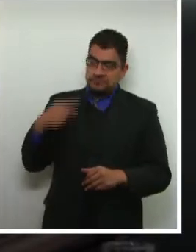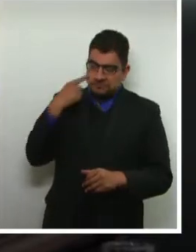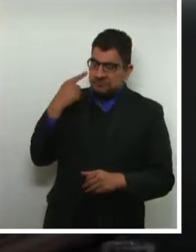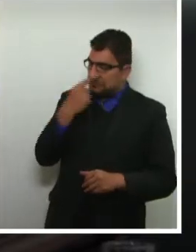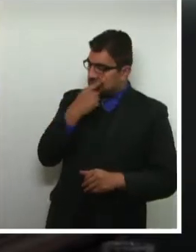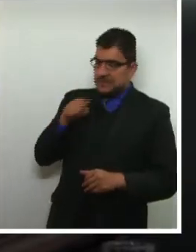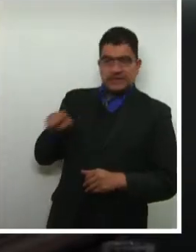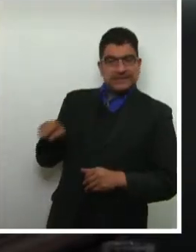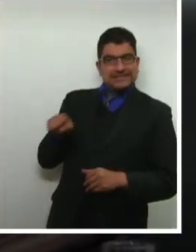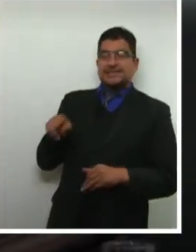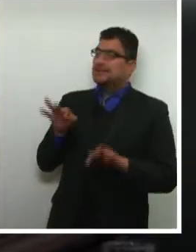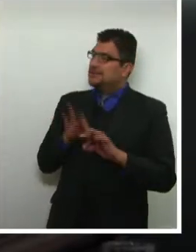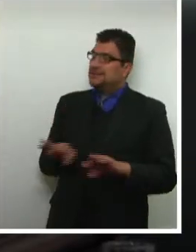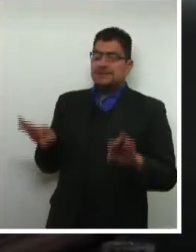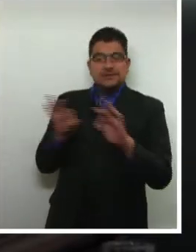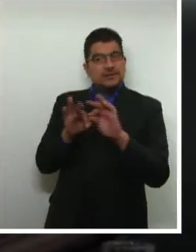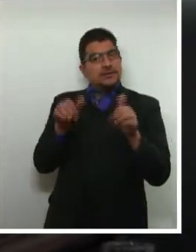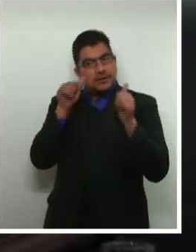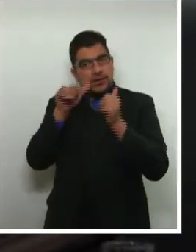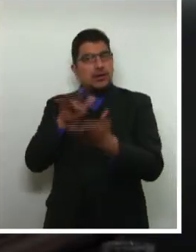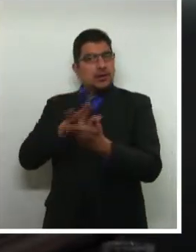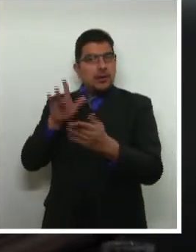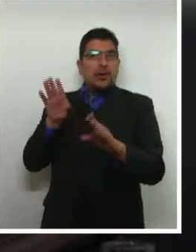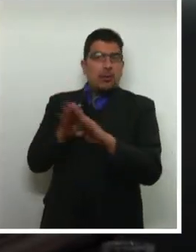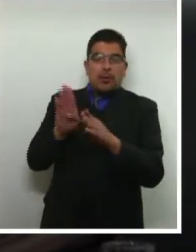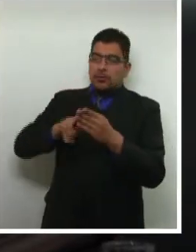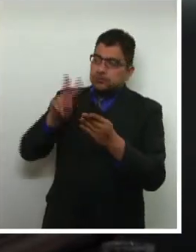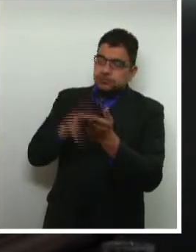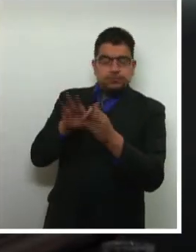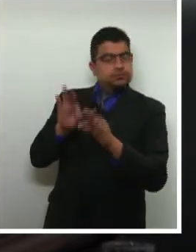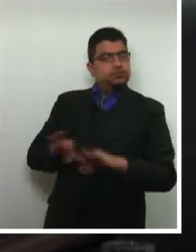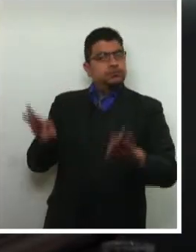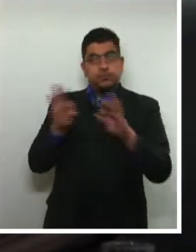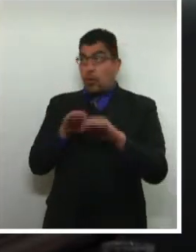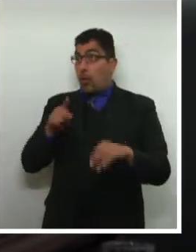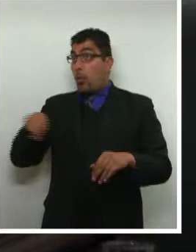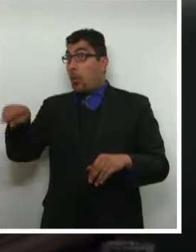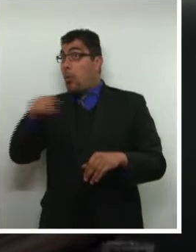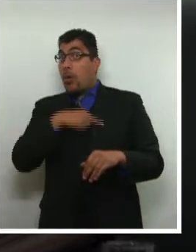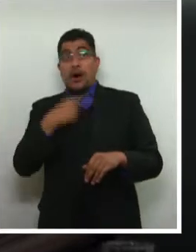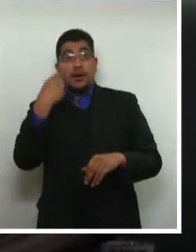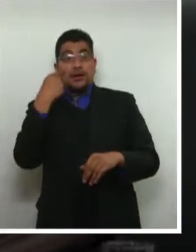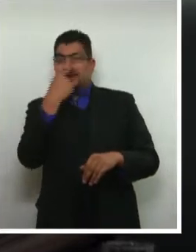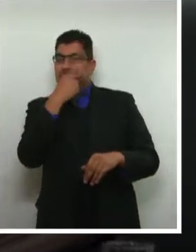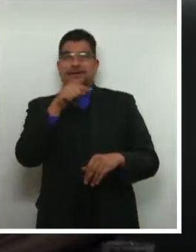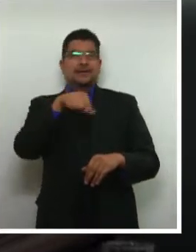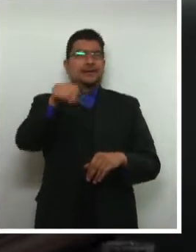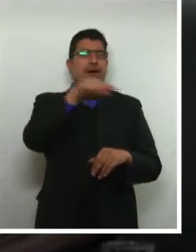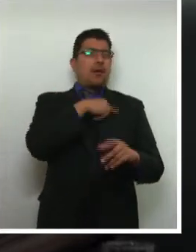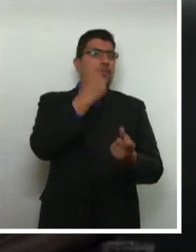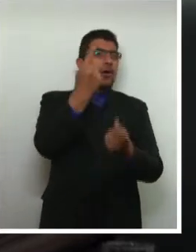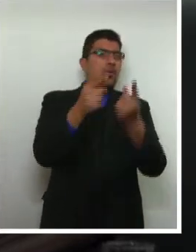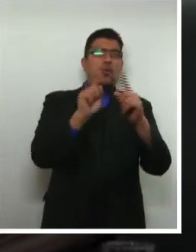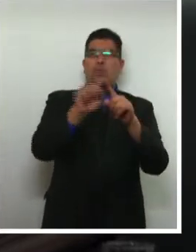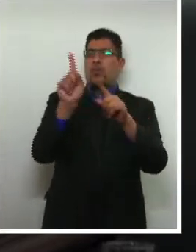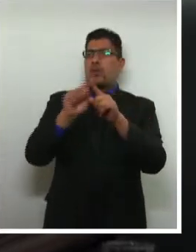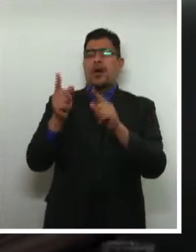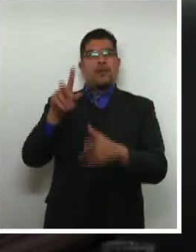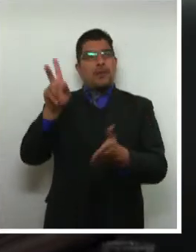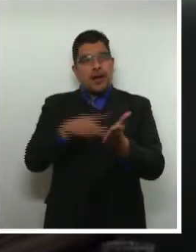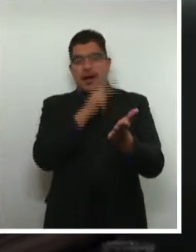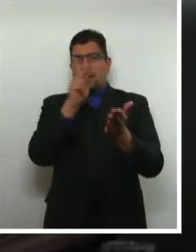cuenta de la importancia que esto tiene y de que cuidemos que no sean como lo han sido ya en varias